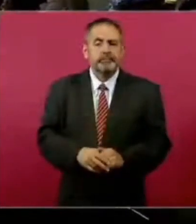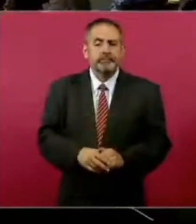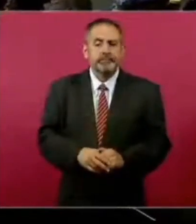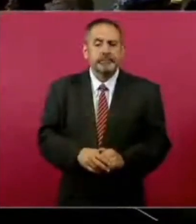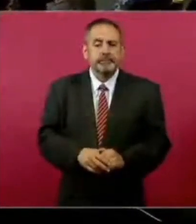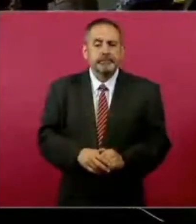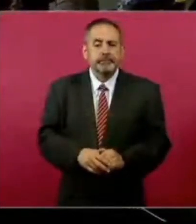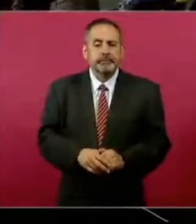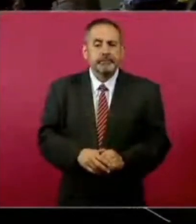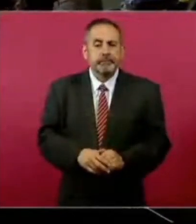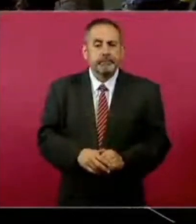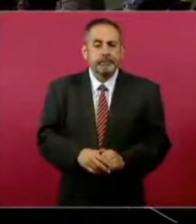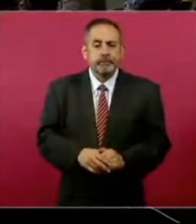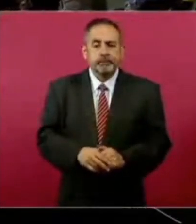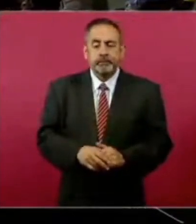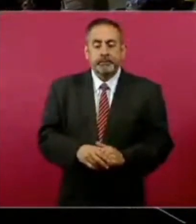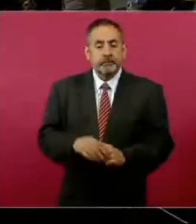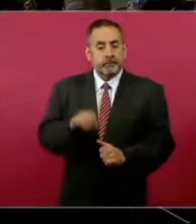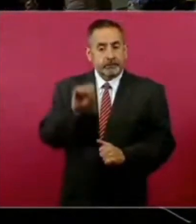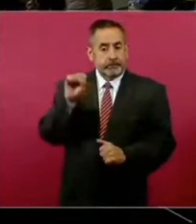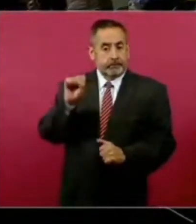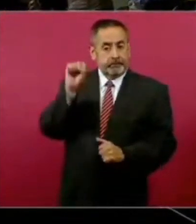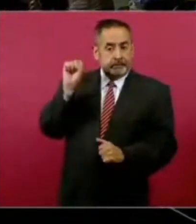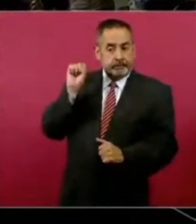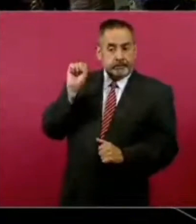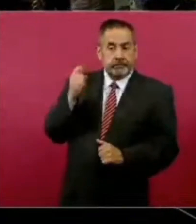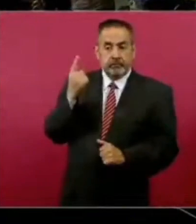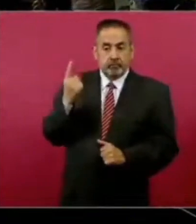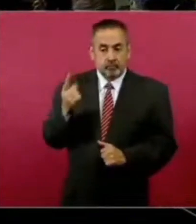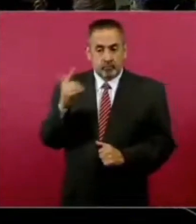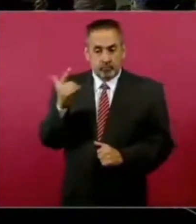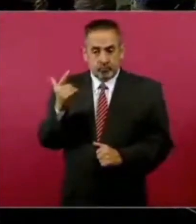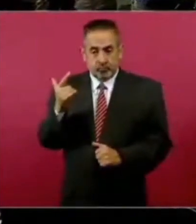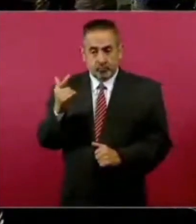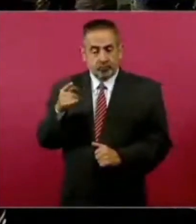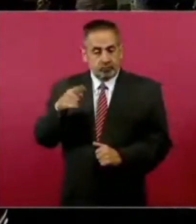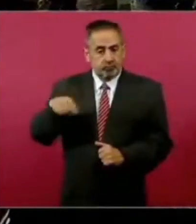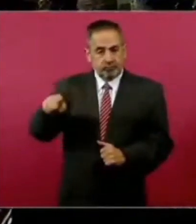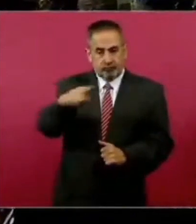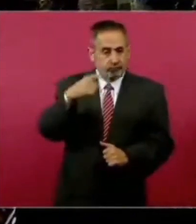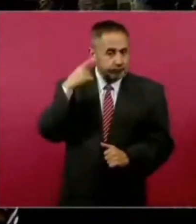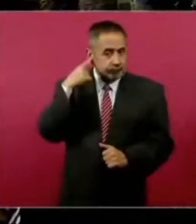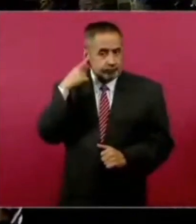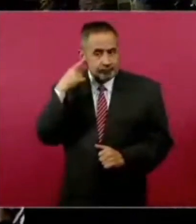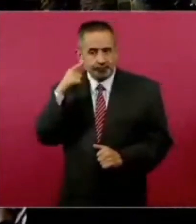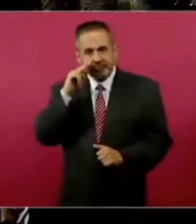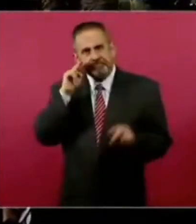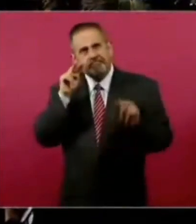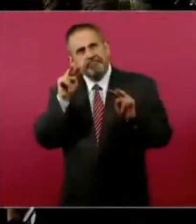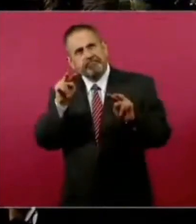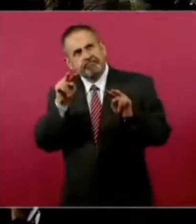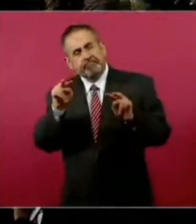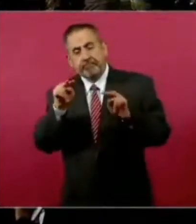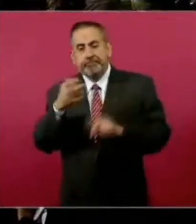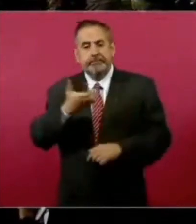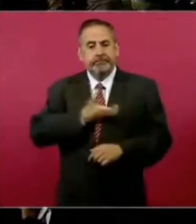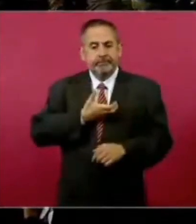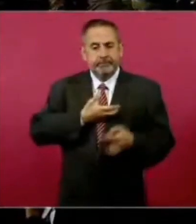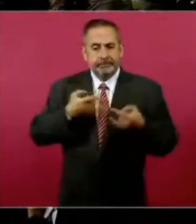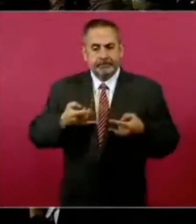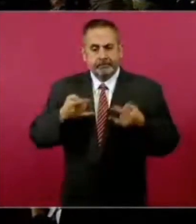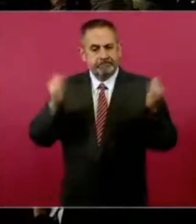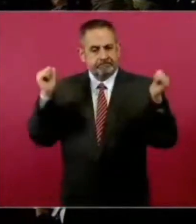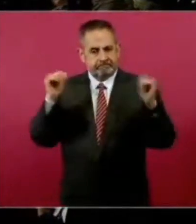el sábado primero de julio los mexicanos escuchamos en el zócalo de la Ciudad de México